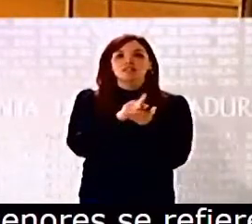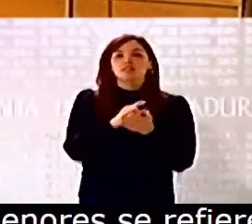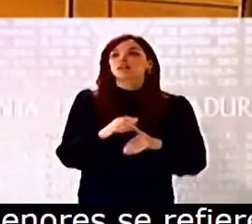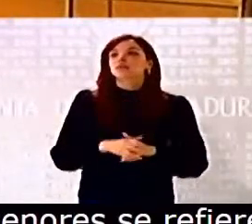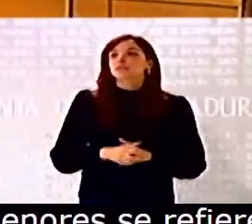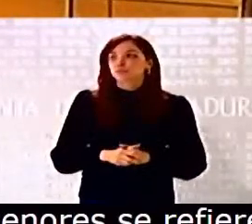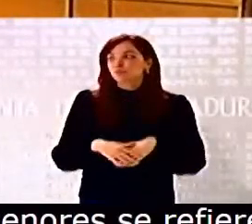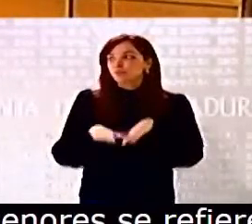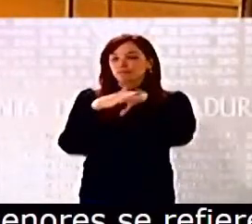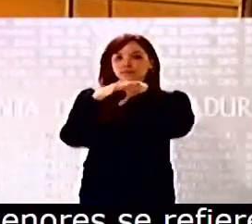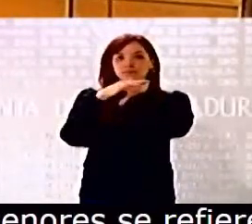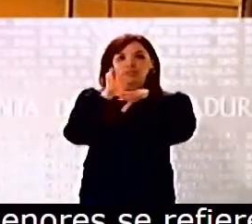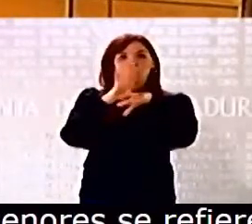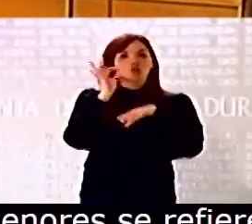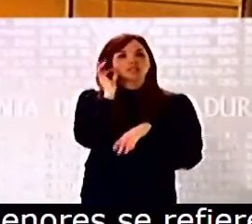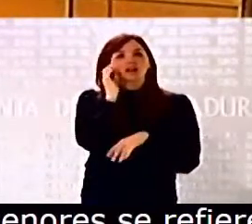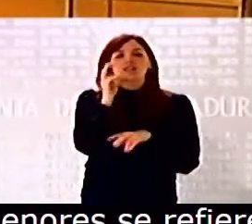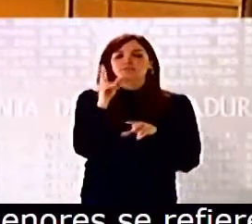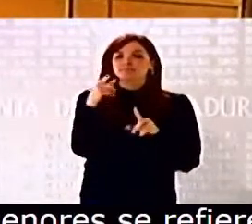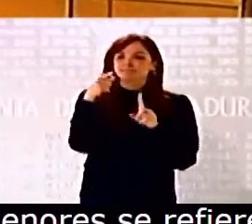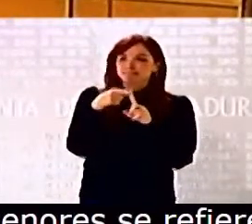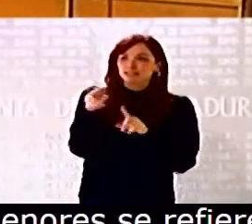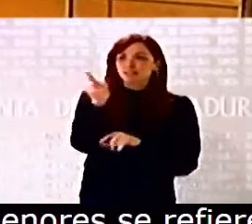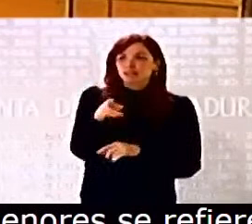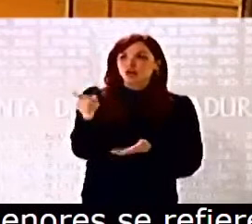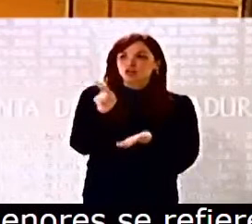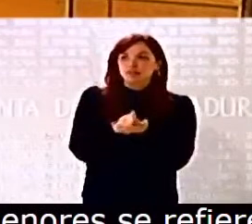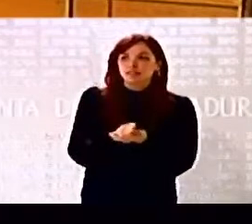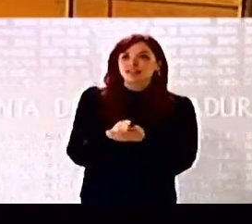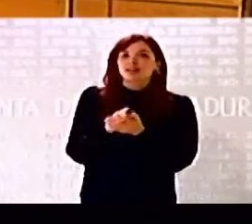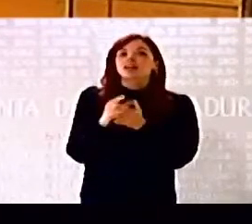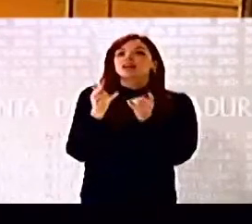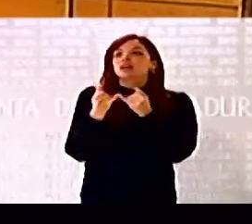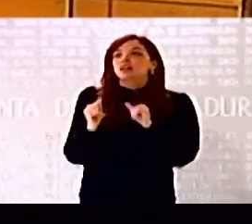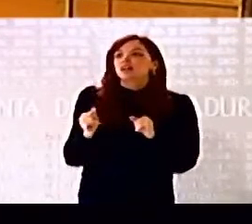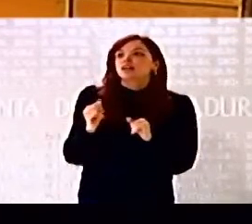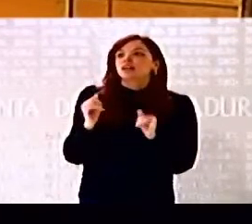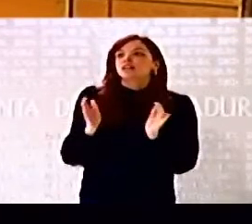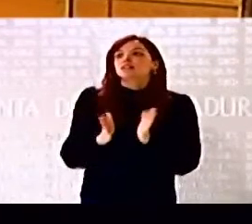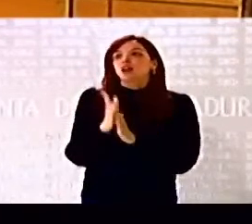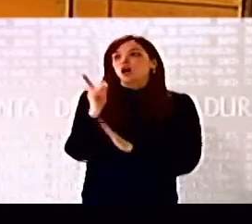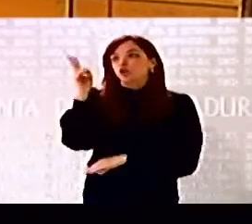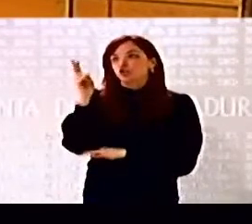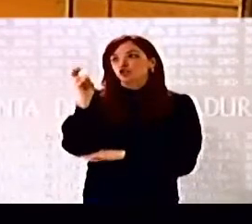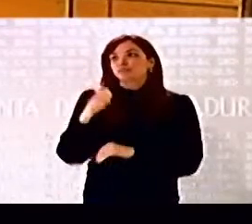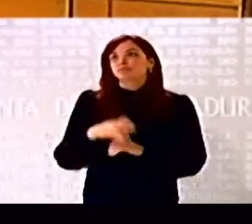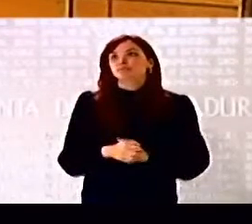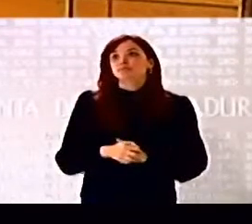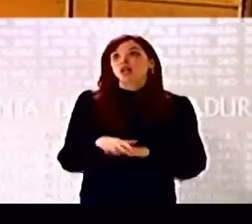Perdone, consejera, que insista otra vez por el tema de San José. La mayoría de las comunidades